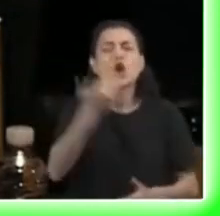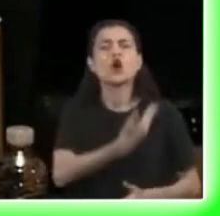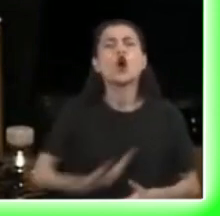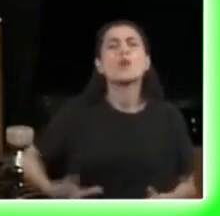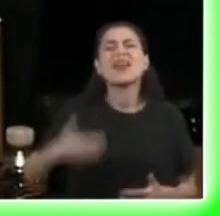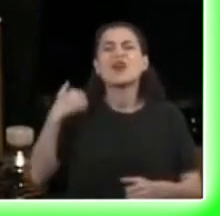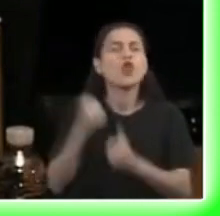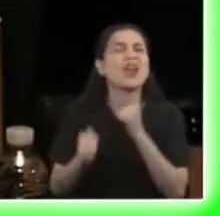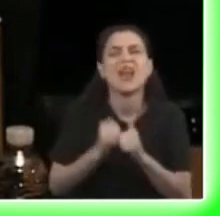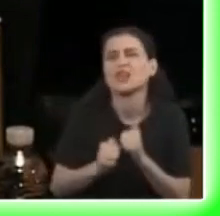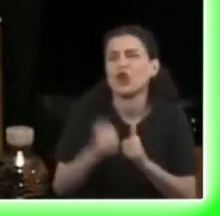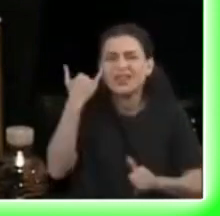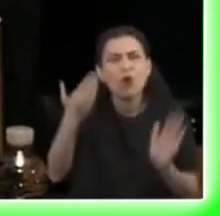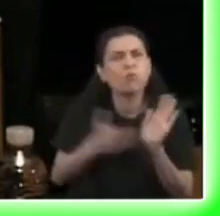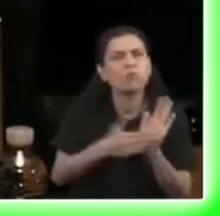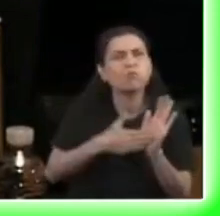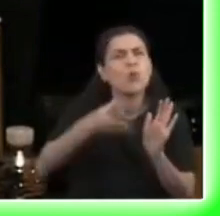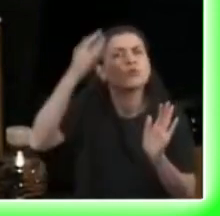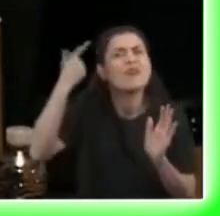ya hemos dado más que prueba suficiente.